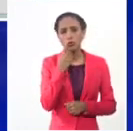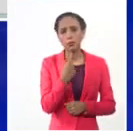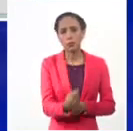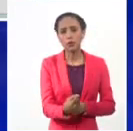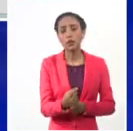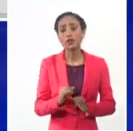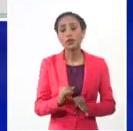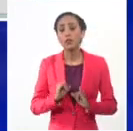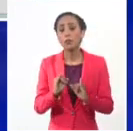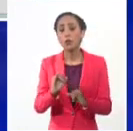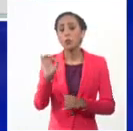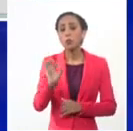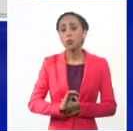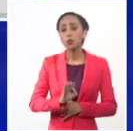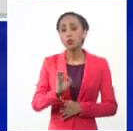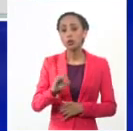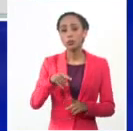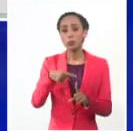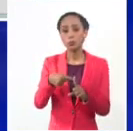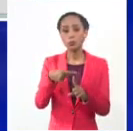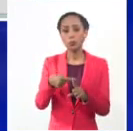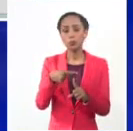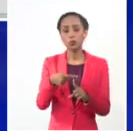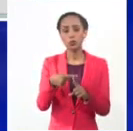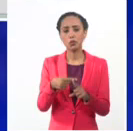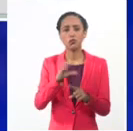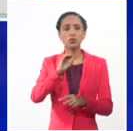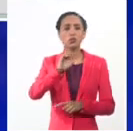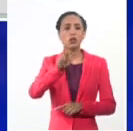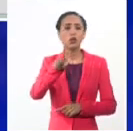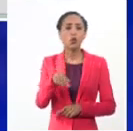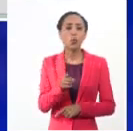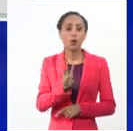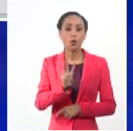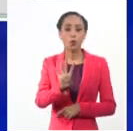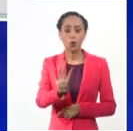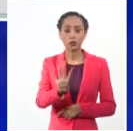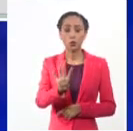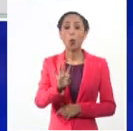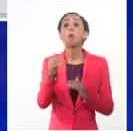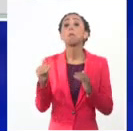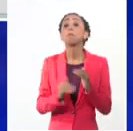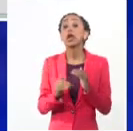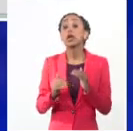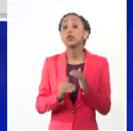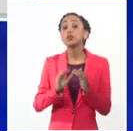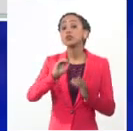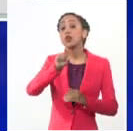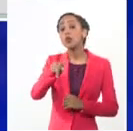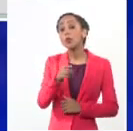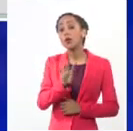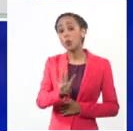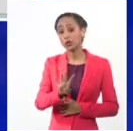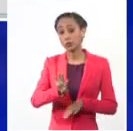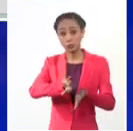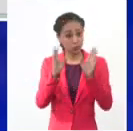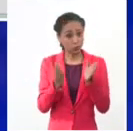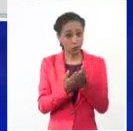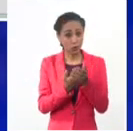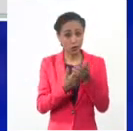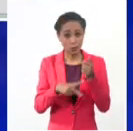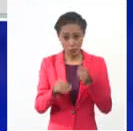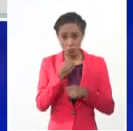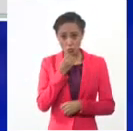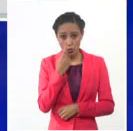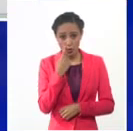reportaron un porciento de positividad de 0,4 o menos, y todas las provincias, como se puede